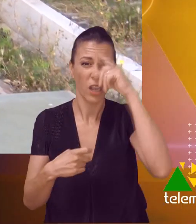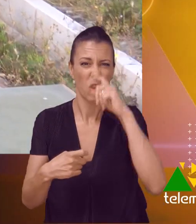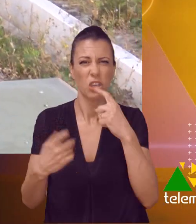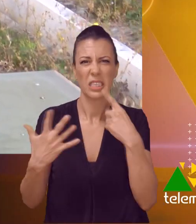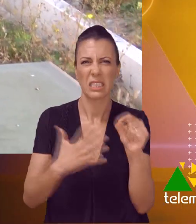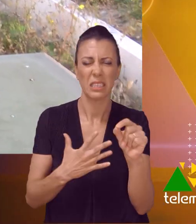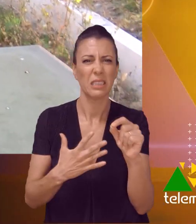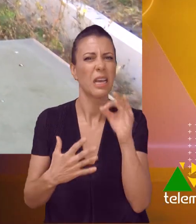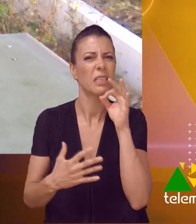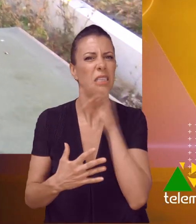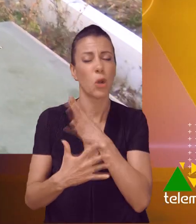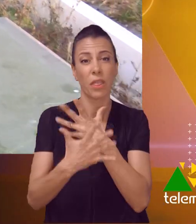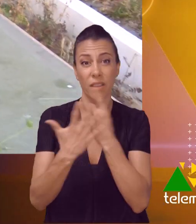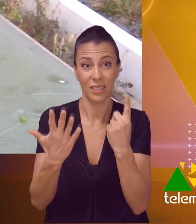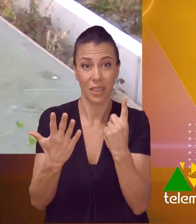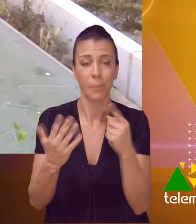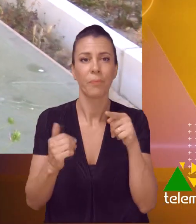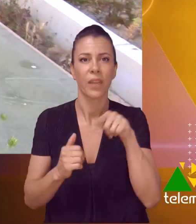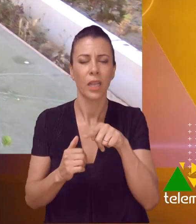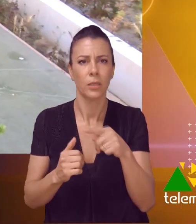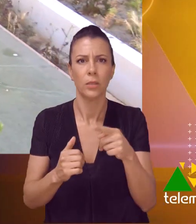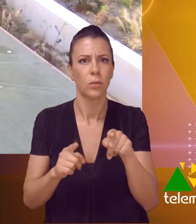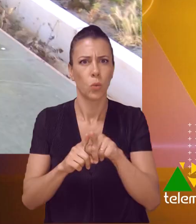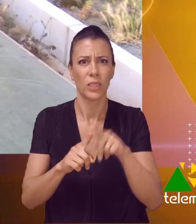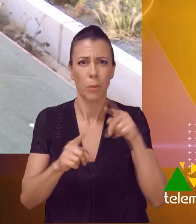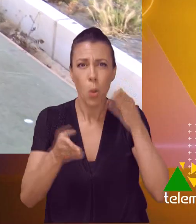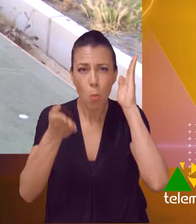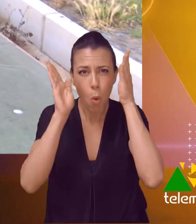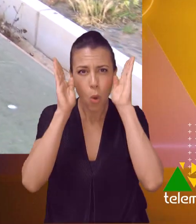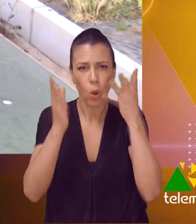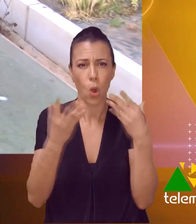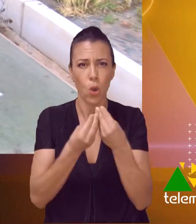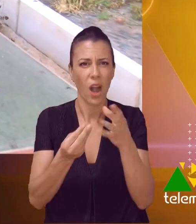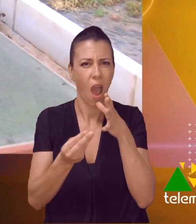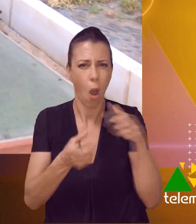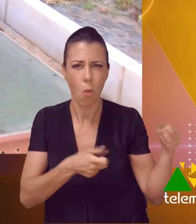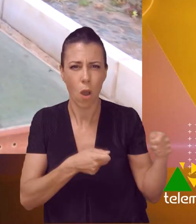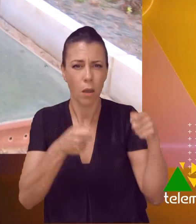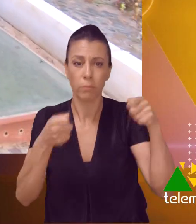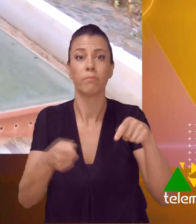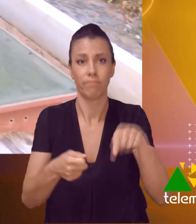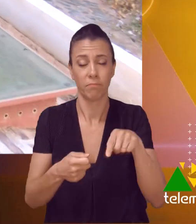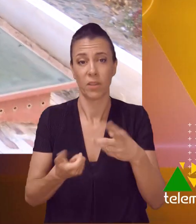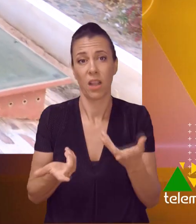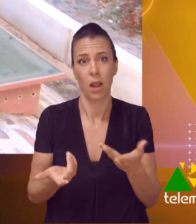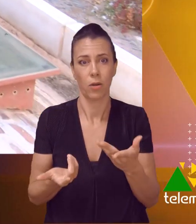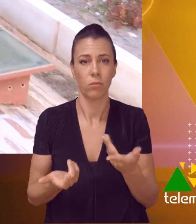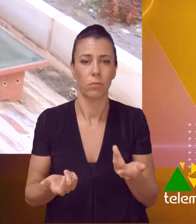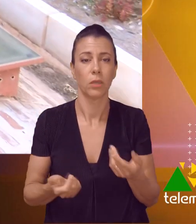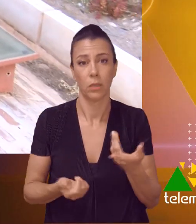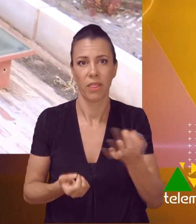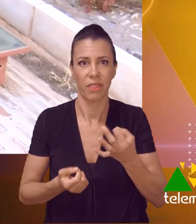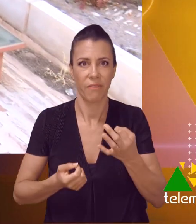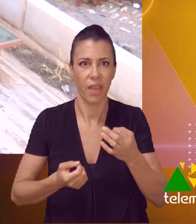del siglo XVI, pues cargaban esto con burros, traían agua con burros para cargarlo. Eso, ¿cómo se abastecía? Claro, hay que